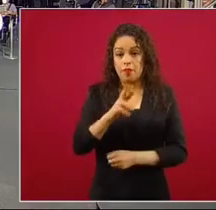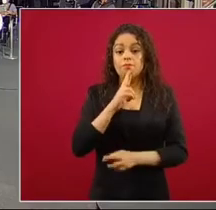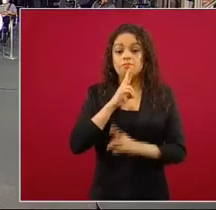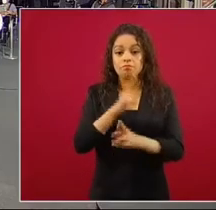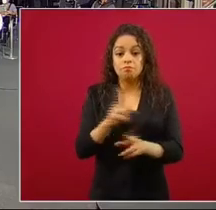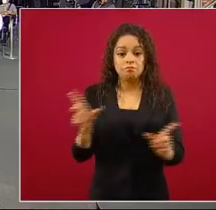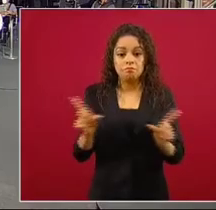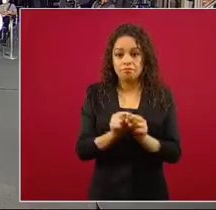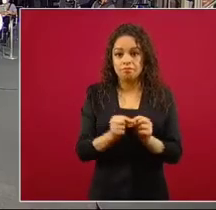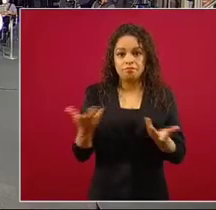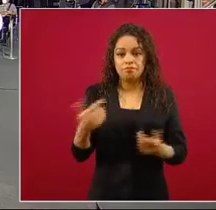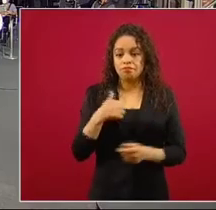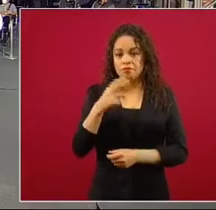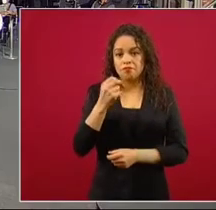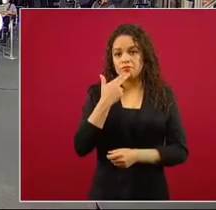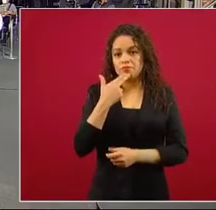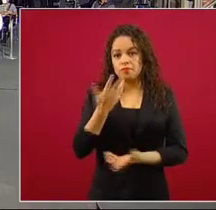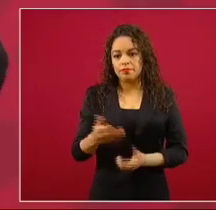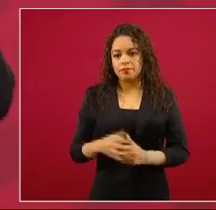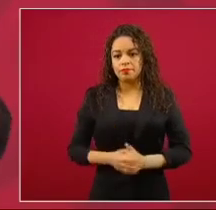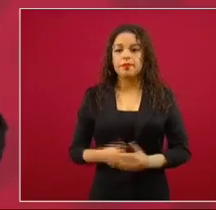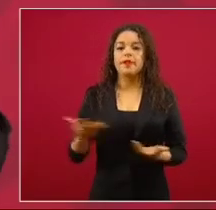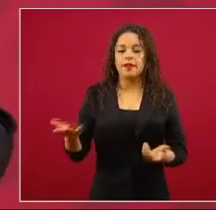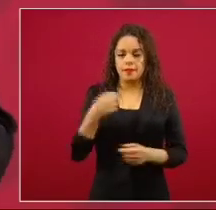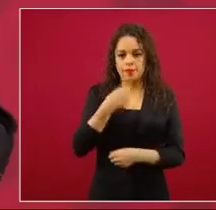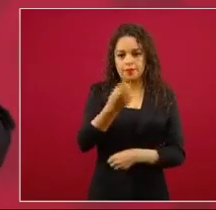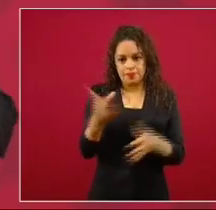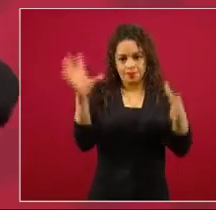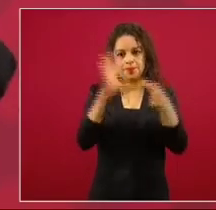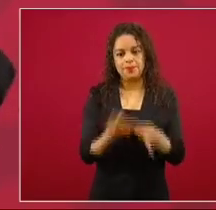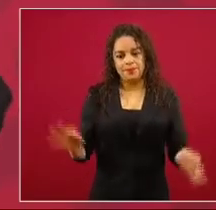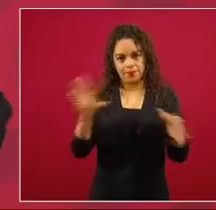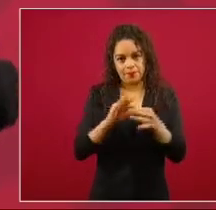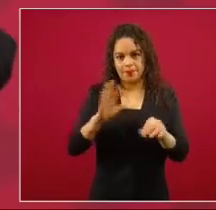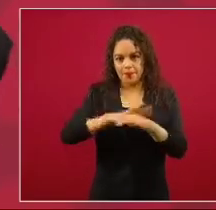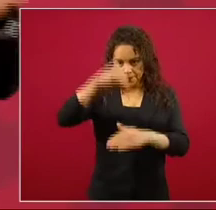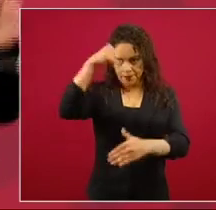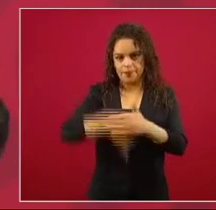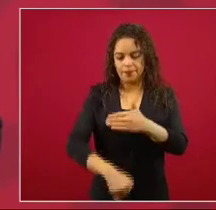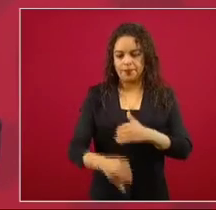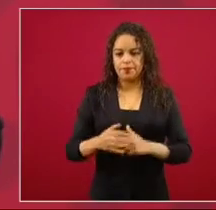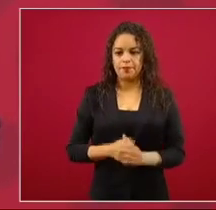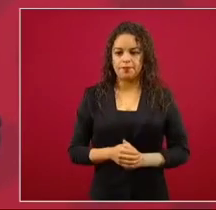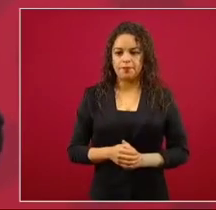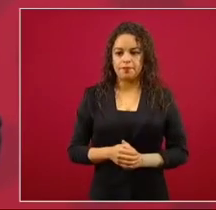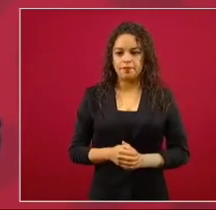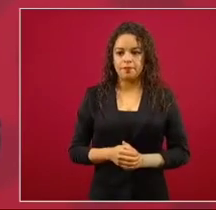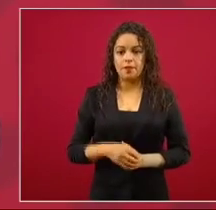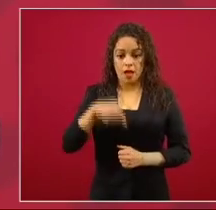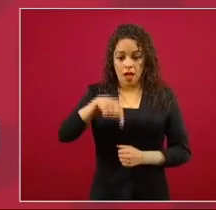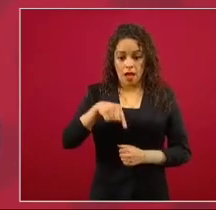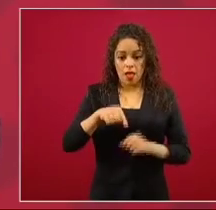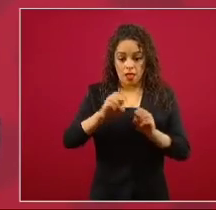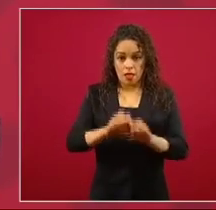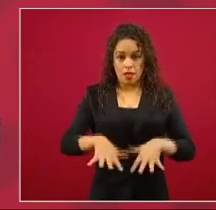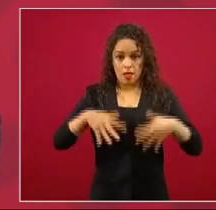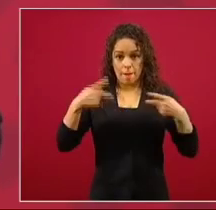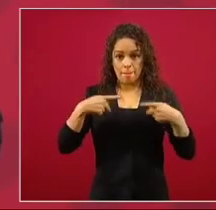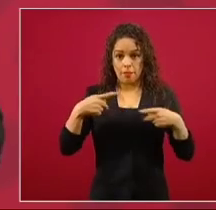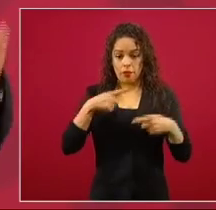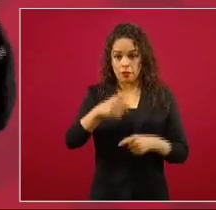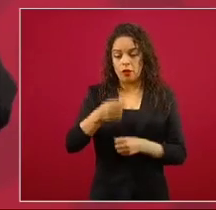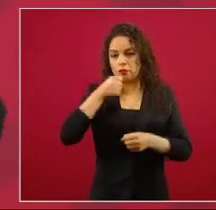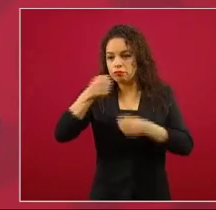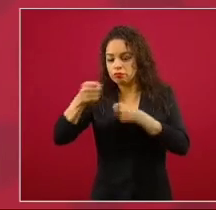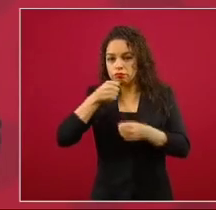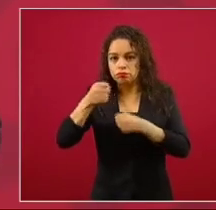tan cortante no nos sirve. Se lo explico. Aquí le pongo un ejemplo de algo que ocurrió aquí en esta comunidad de comunicadoras y